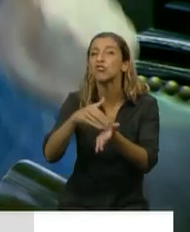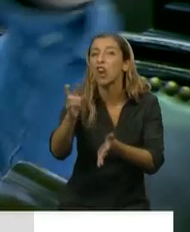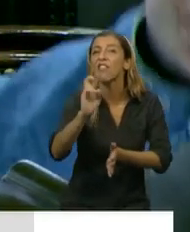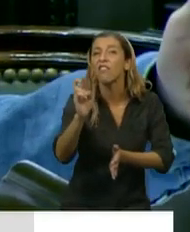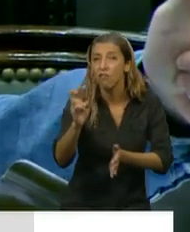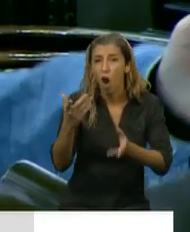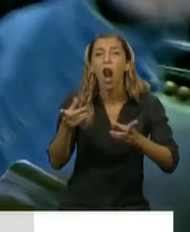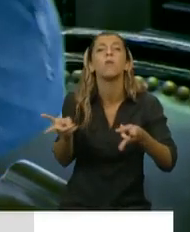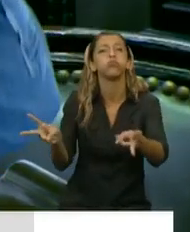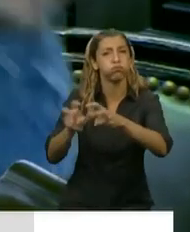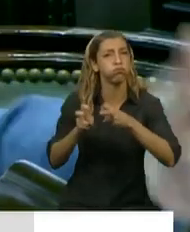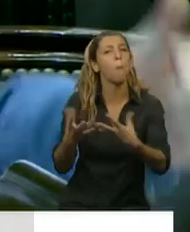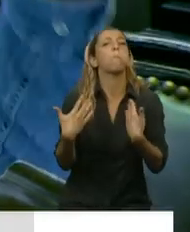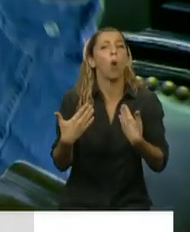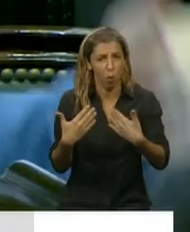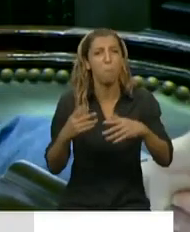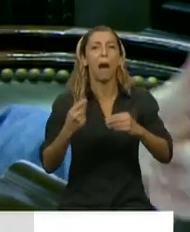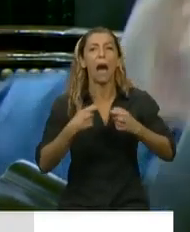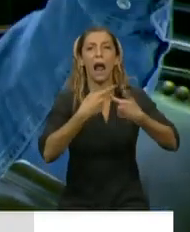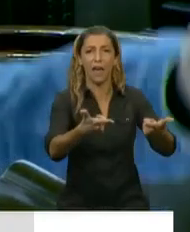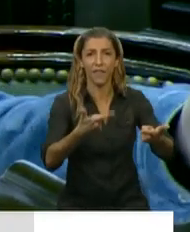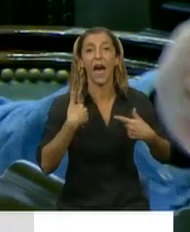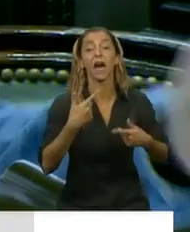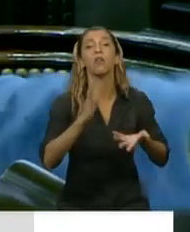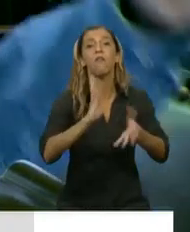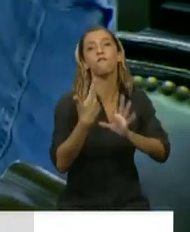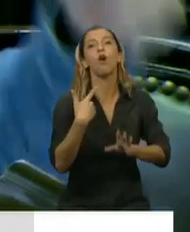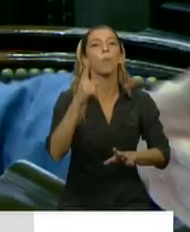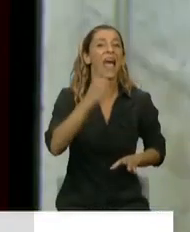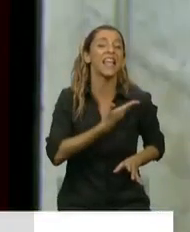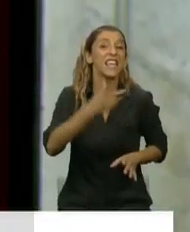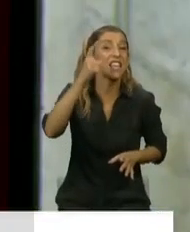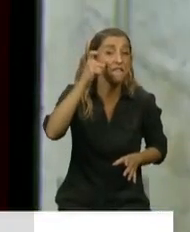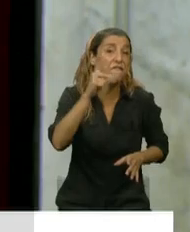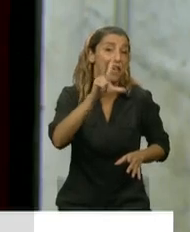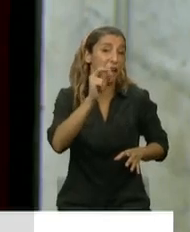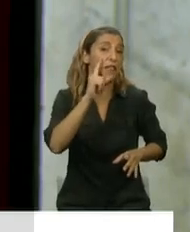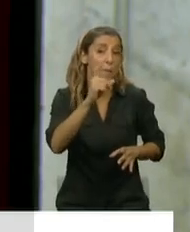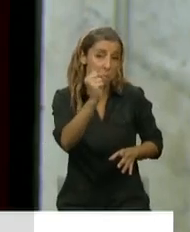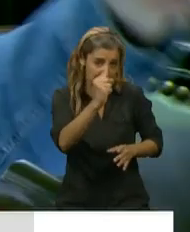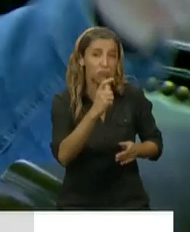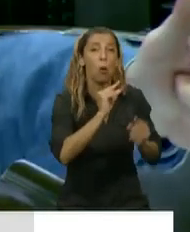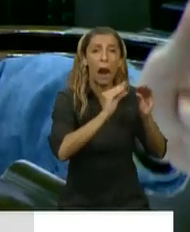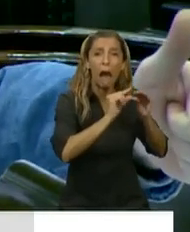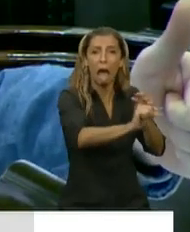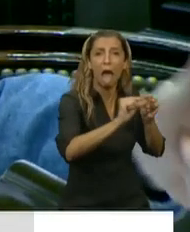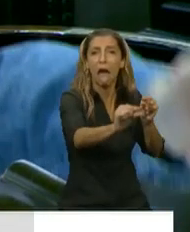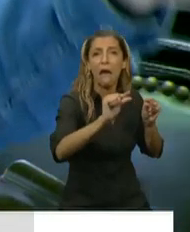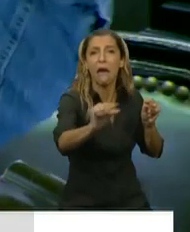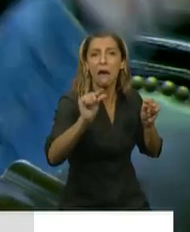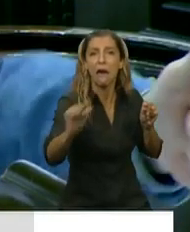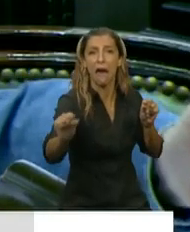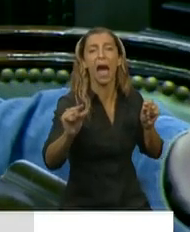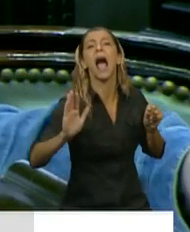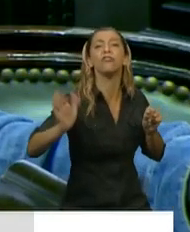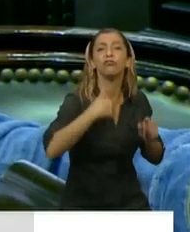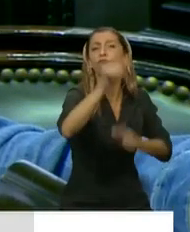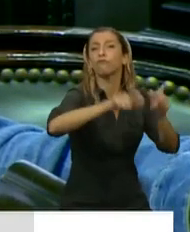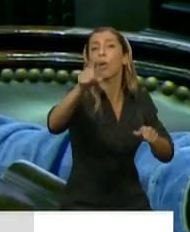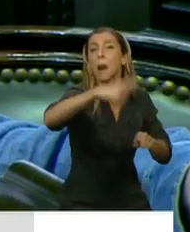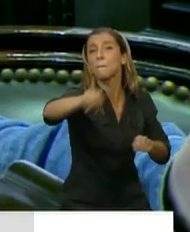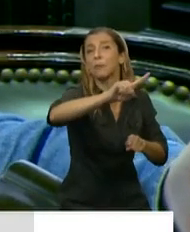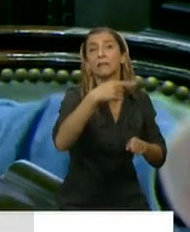pero que sin hambre, sin desocupación, sin despido, sin rebaja salarial. Diputado. Y por eso quiero poner a votación, presidente, este proyecto que